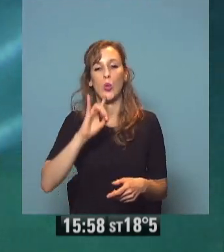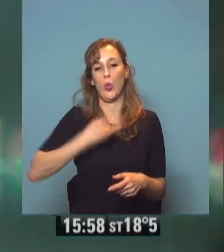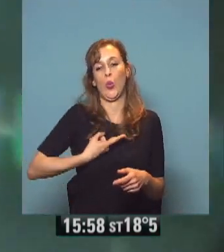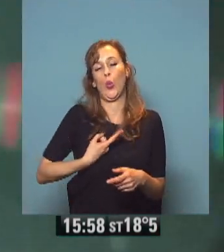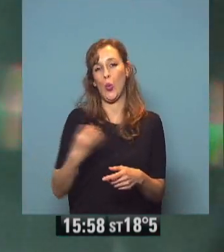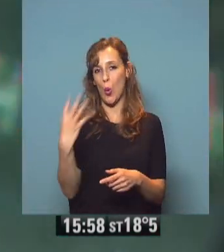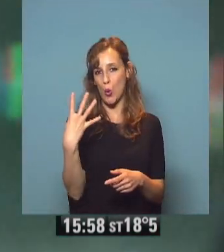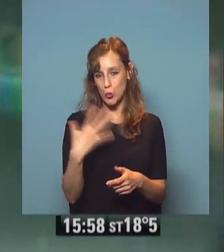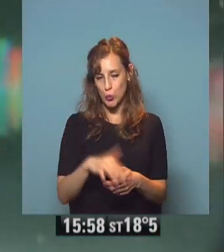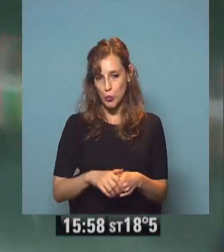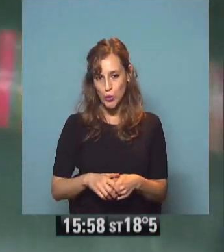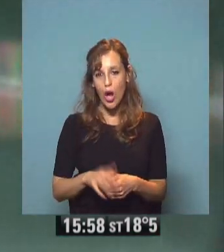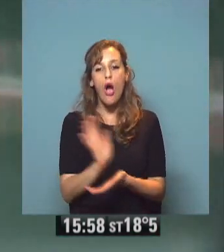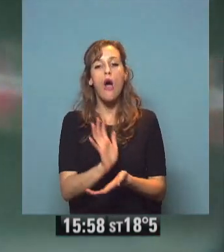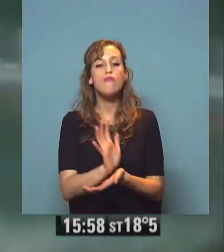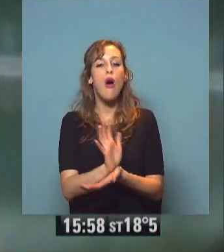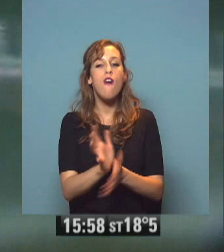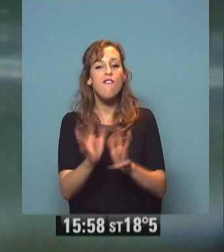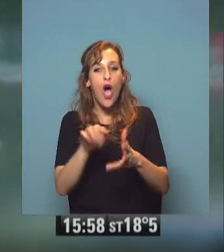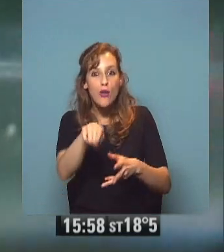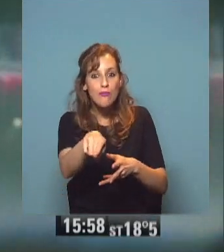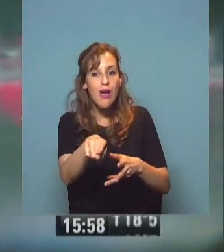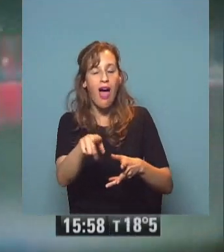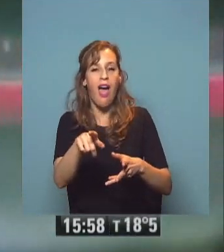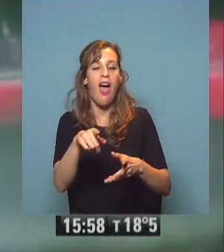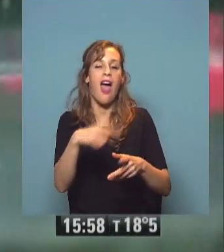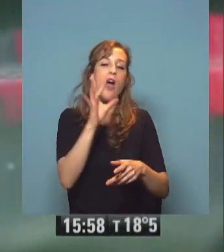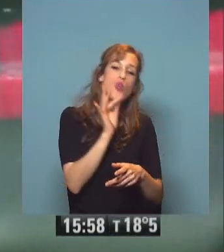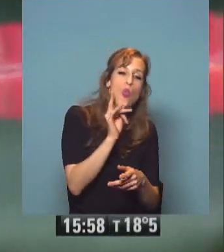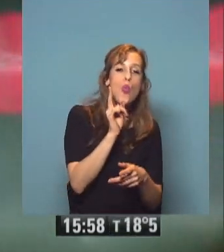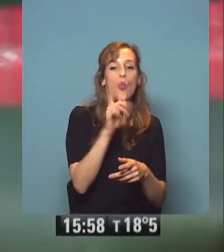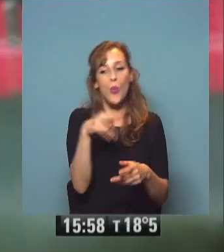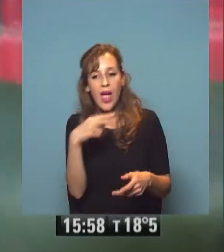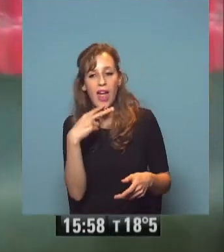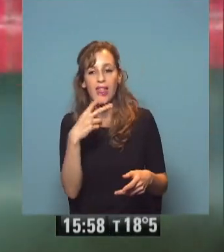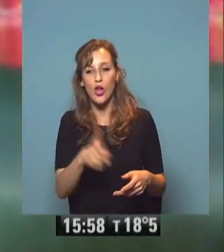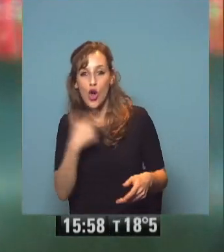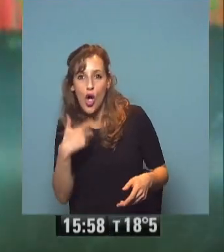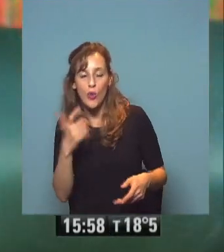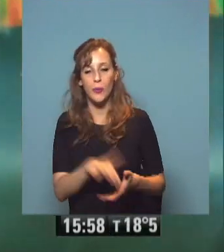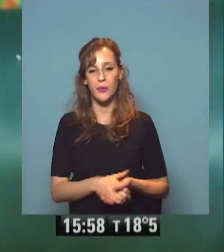luz, como luces de neón con colores azules, verdes, rojos.